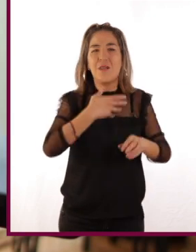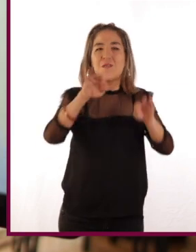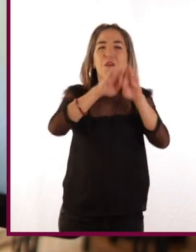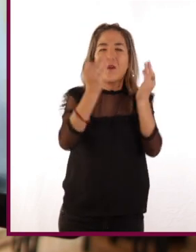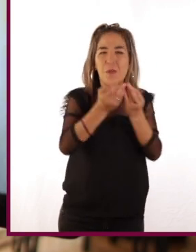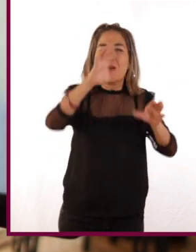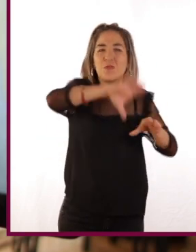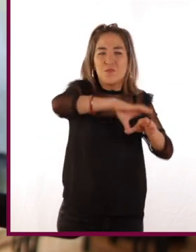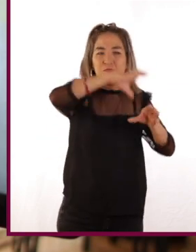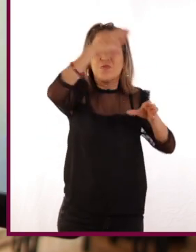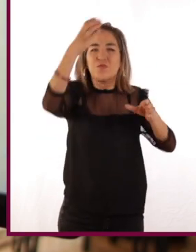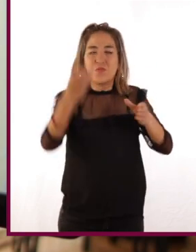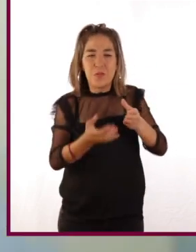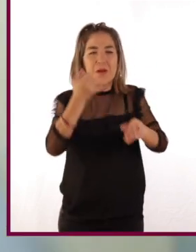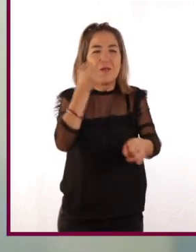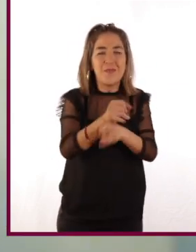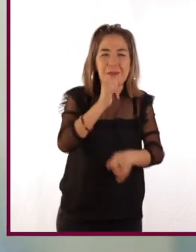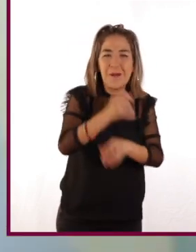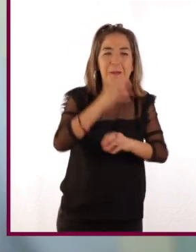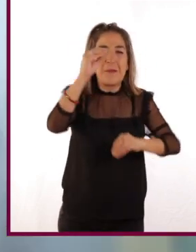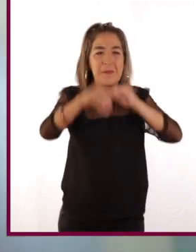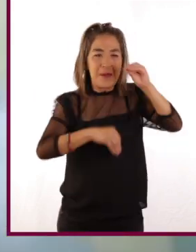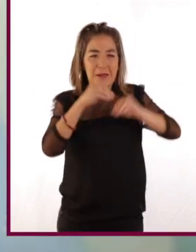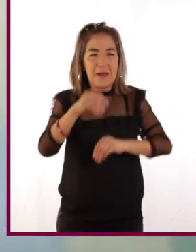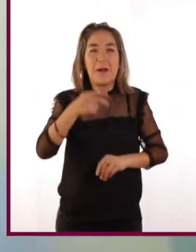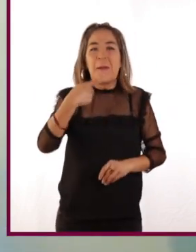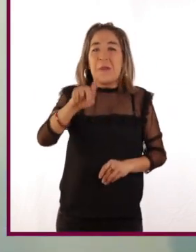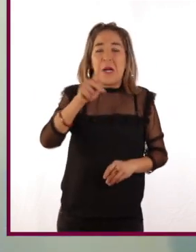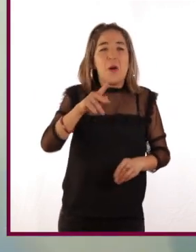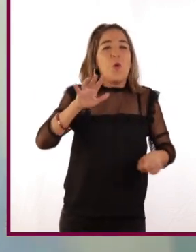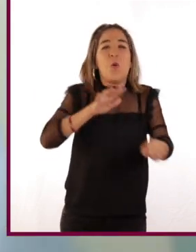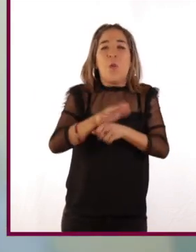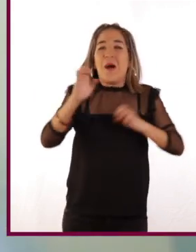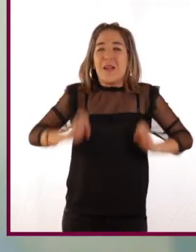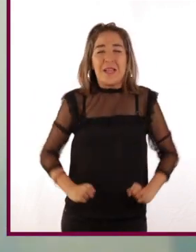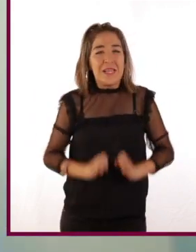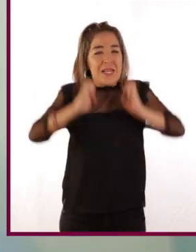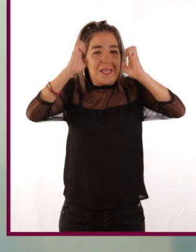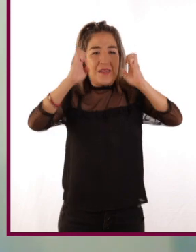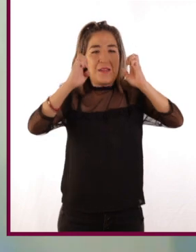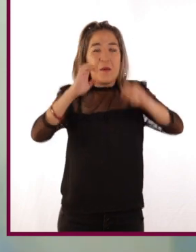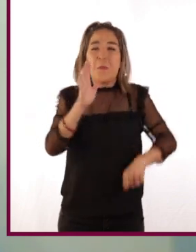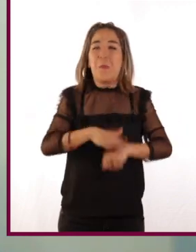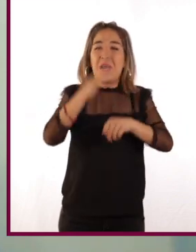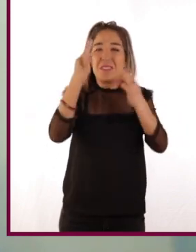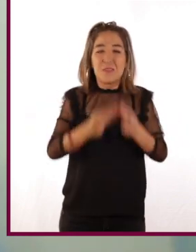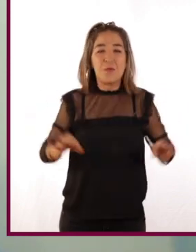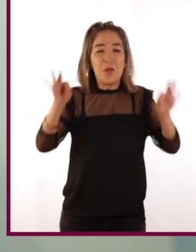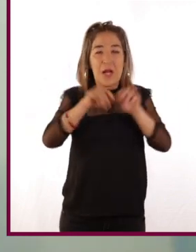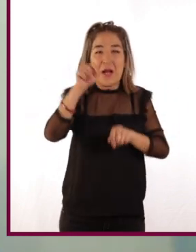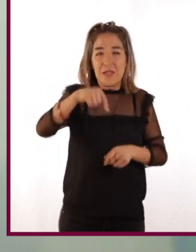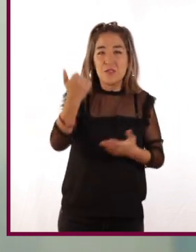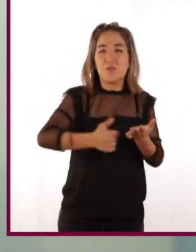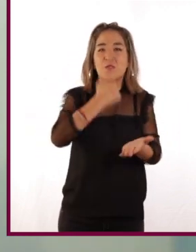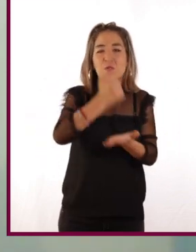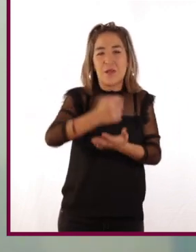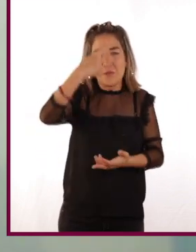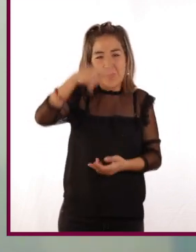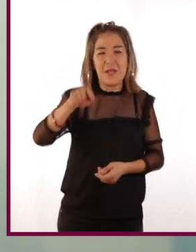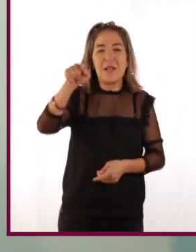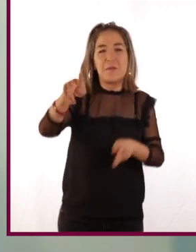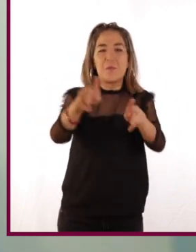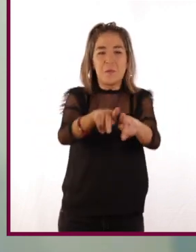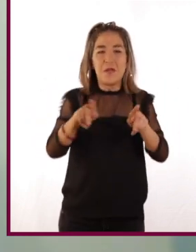esta estructura con otros domos ya más hechos de aluminio y psicodélicos, pero como edificio emblemático de aquí en la Ciudad